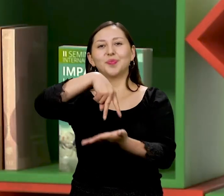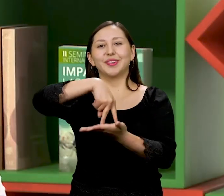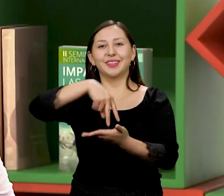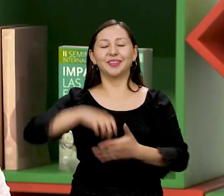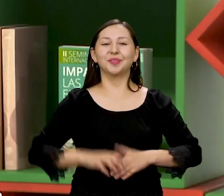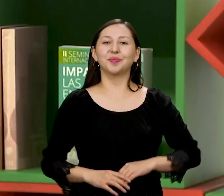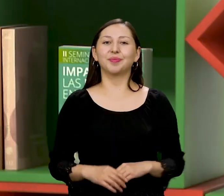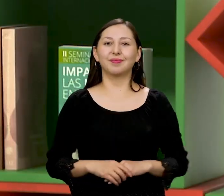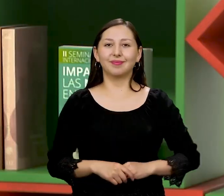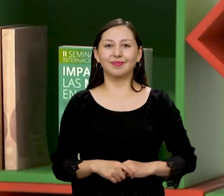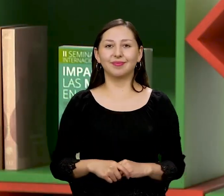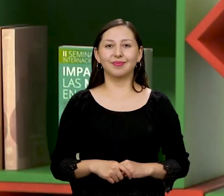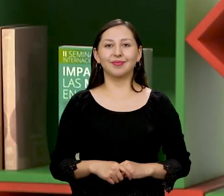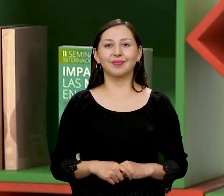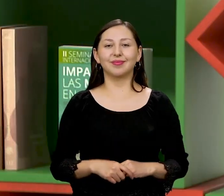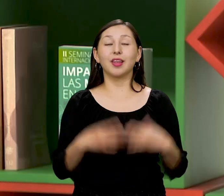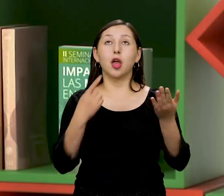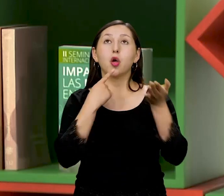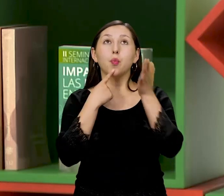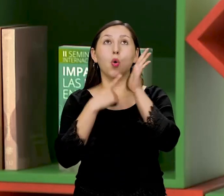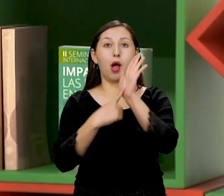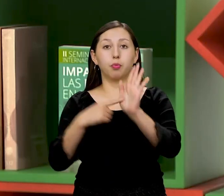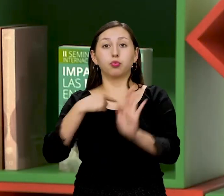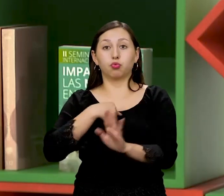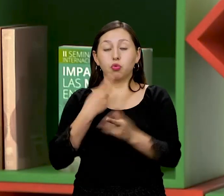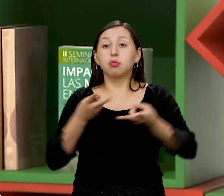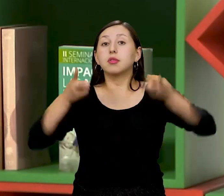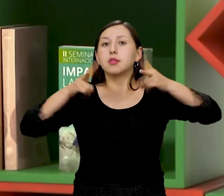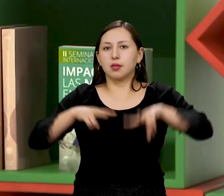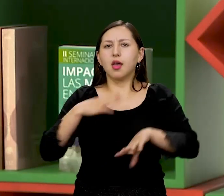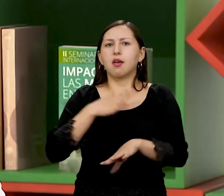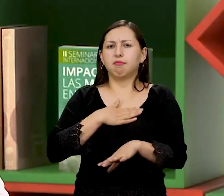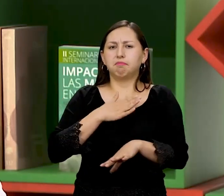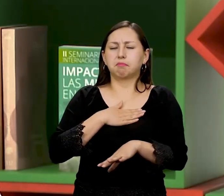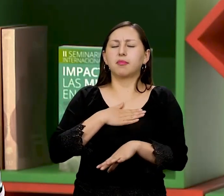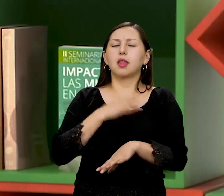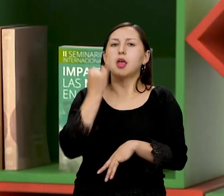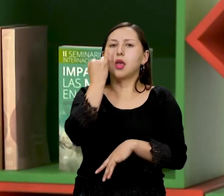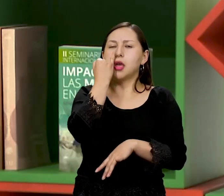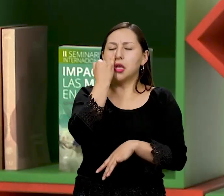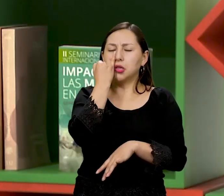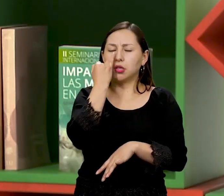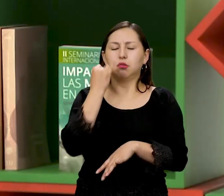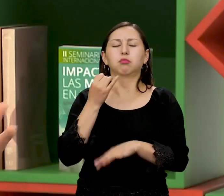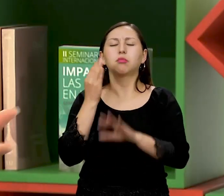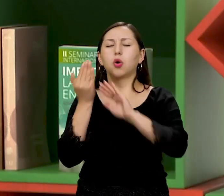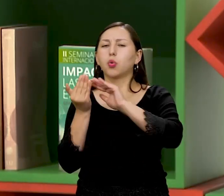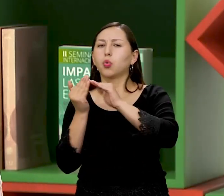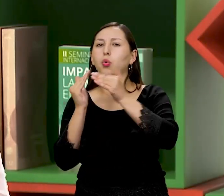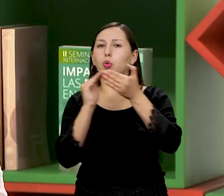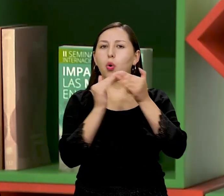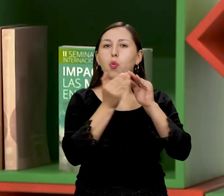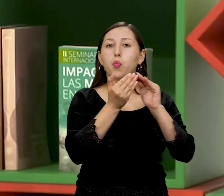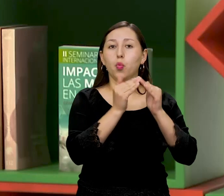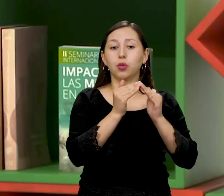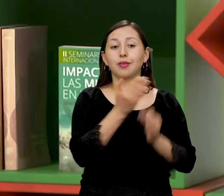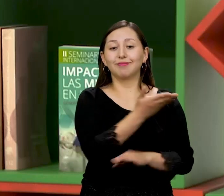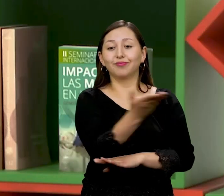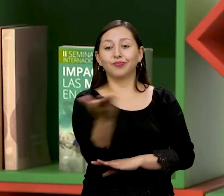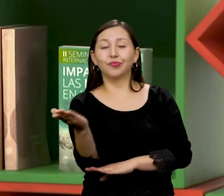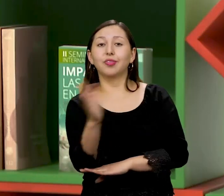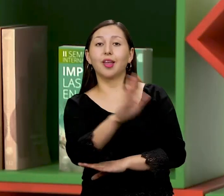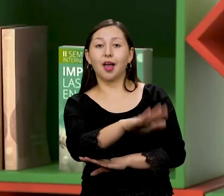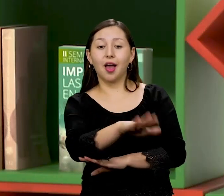es un poco como... yo, por ejemplo, como indígena de un pueblo o de una comunidad, y quizás también las compañeras que hoy nos